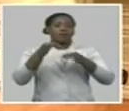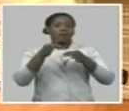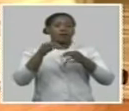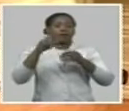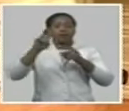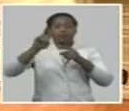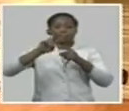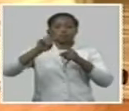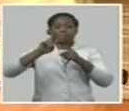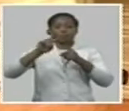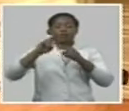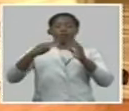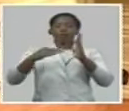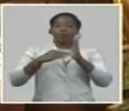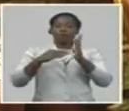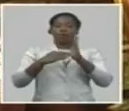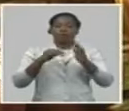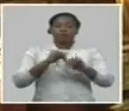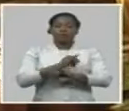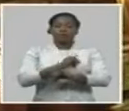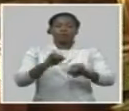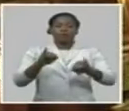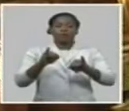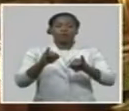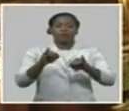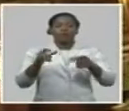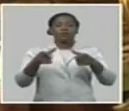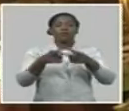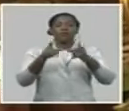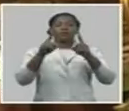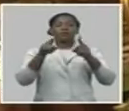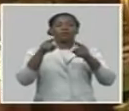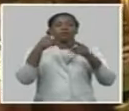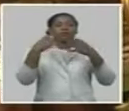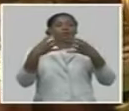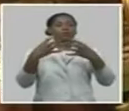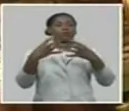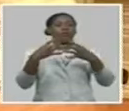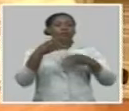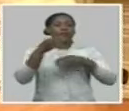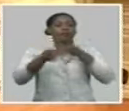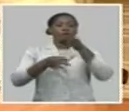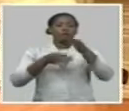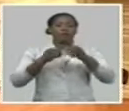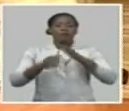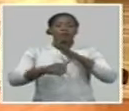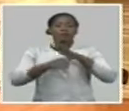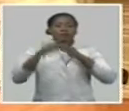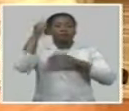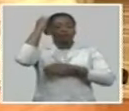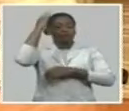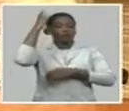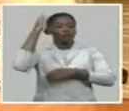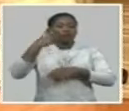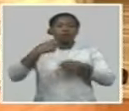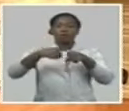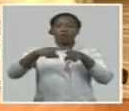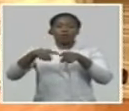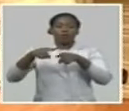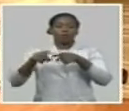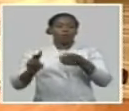noticiero del mediodía o una reunión presidida por el presidente de la república y otros altos dirigentes